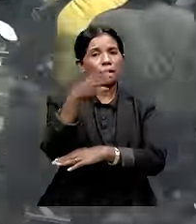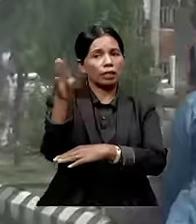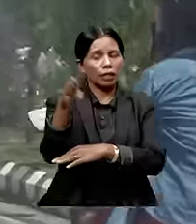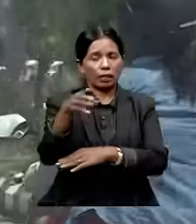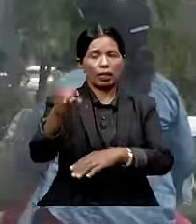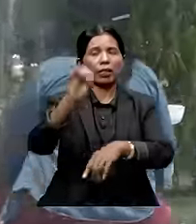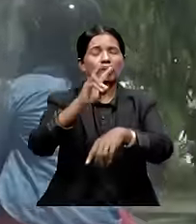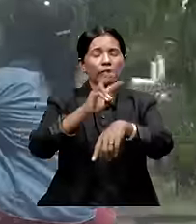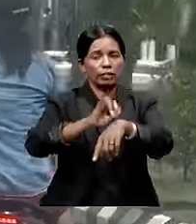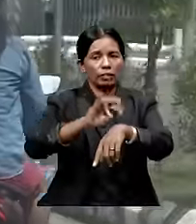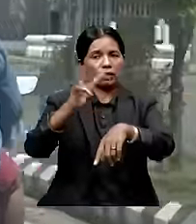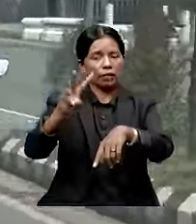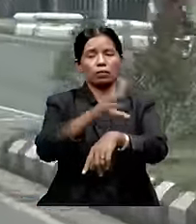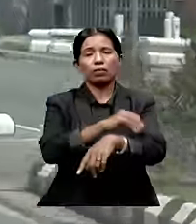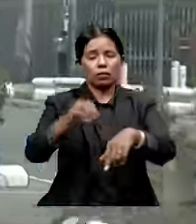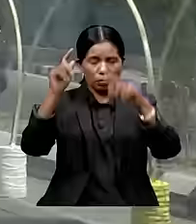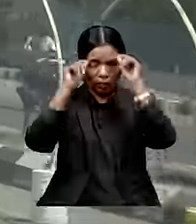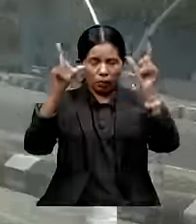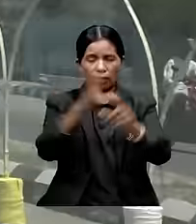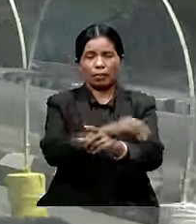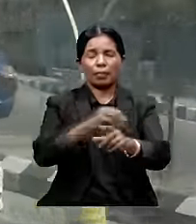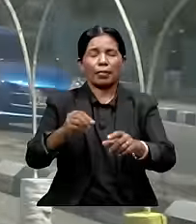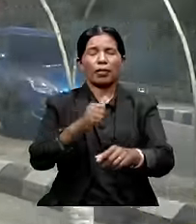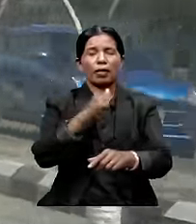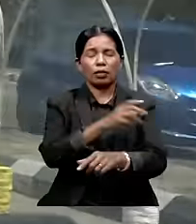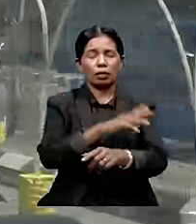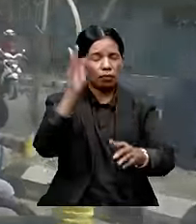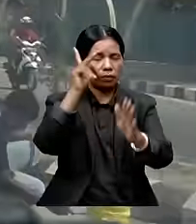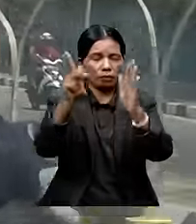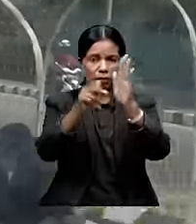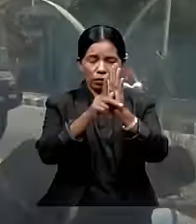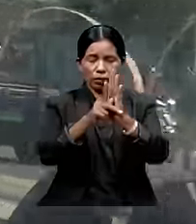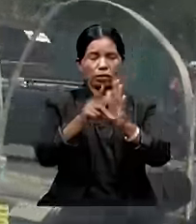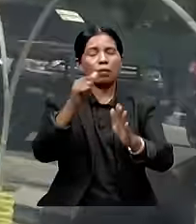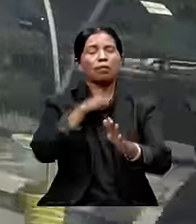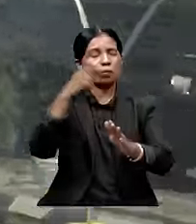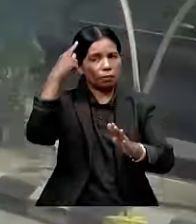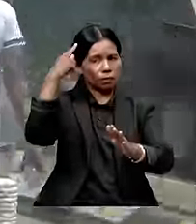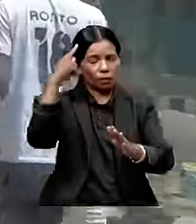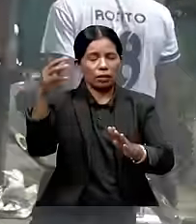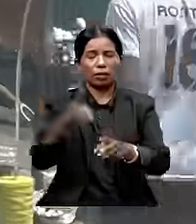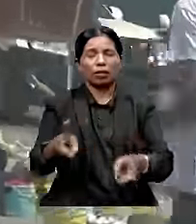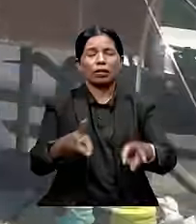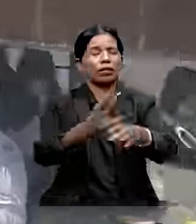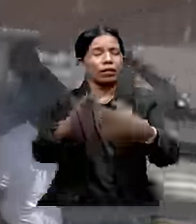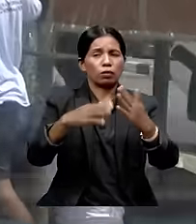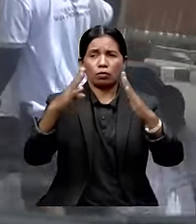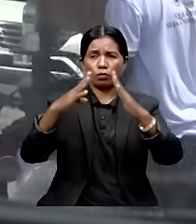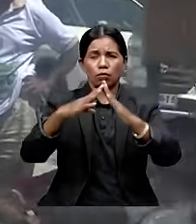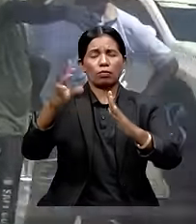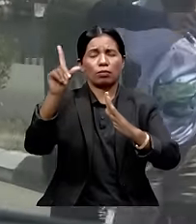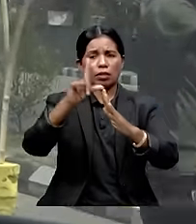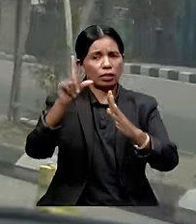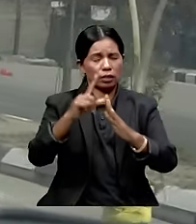Timor-Leste, Panfleto Bot Sira, Nebe Ia Imazen Papa Nian, Dada Ia Dalan Sira. La Ostet Arco Ho Símbolo Uma Adat, Makin Feita